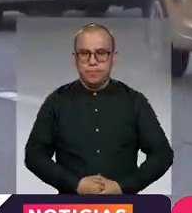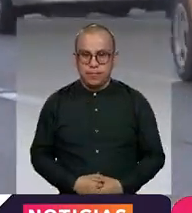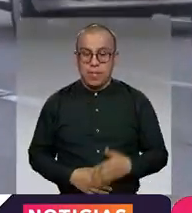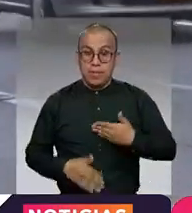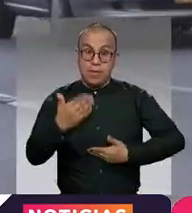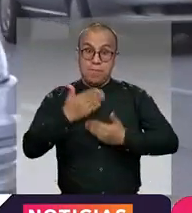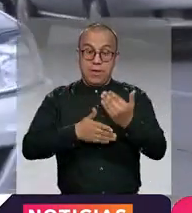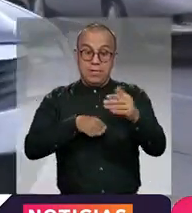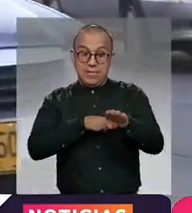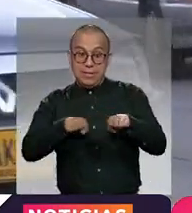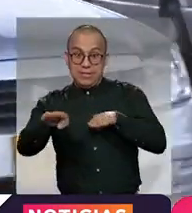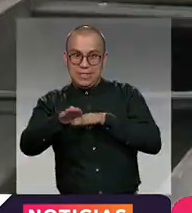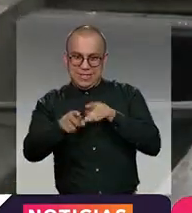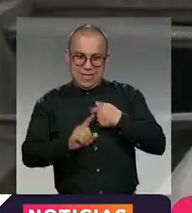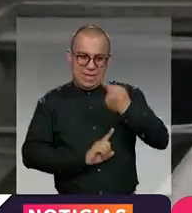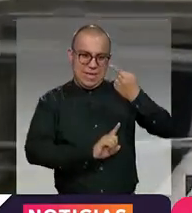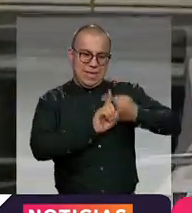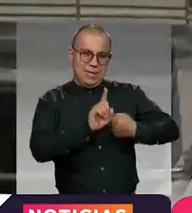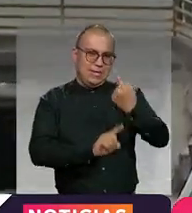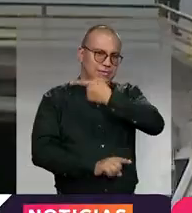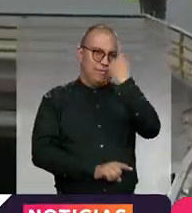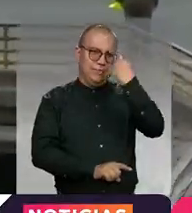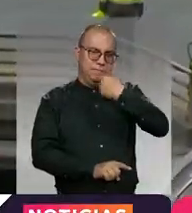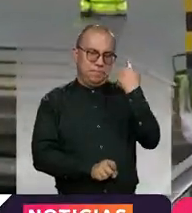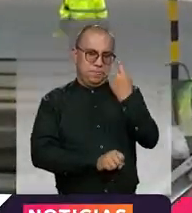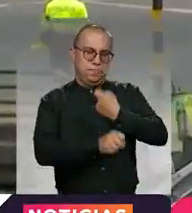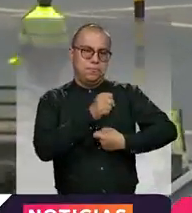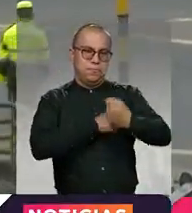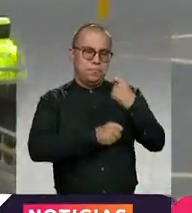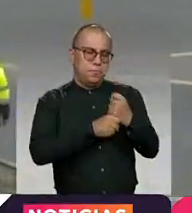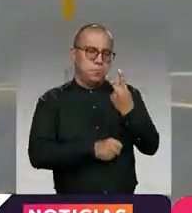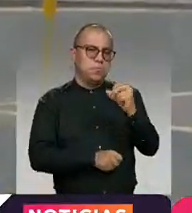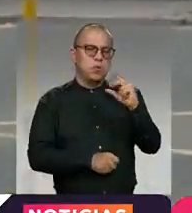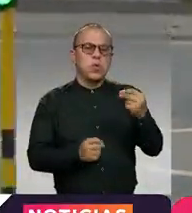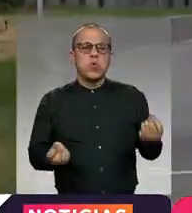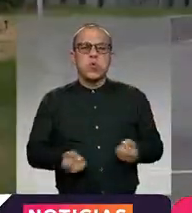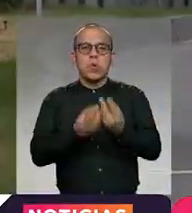pico y placa solidario desde septiembre de 2020, el distrito recibió